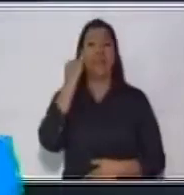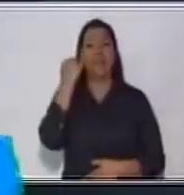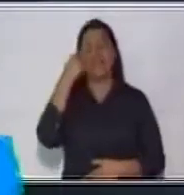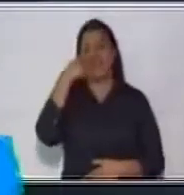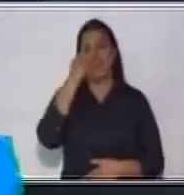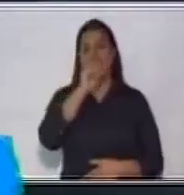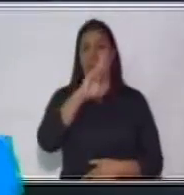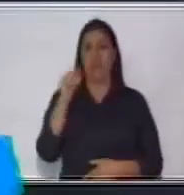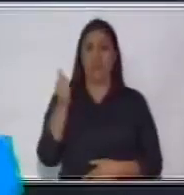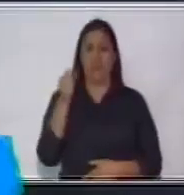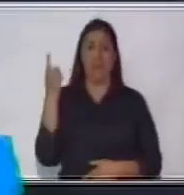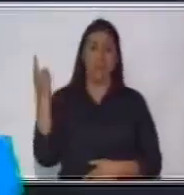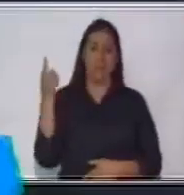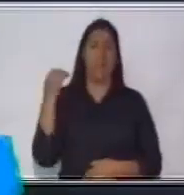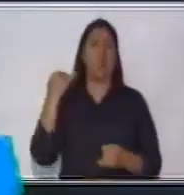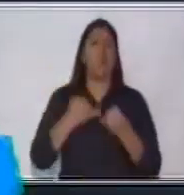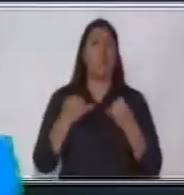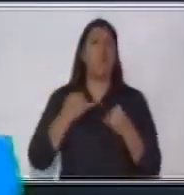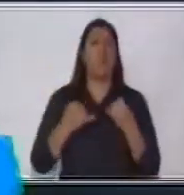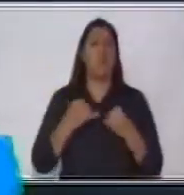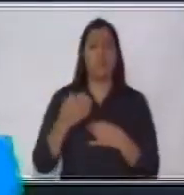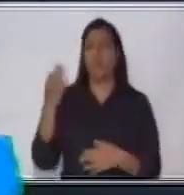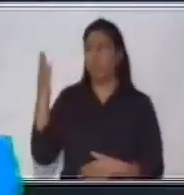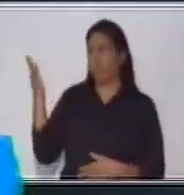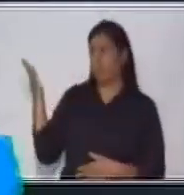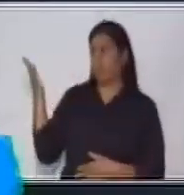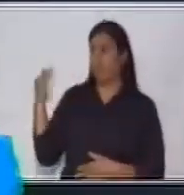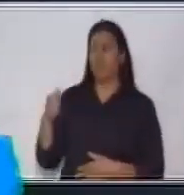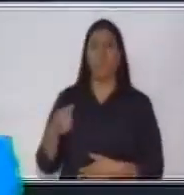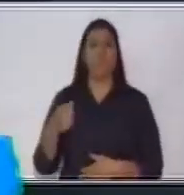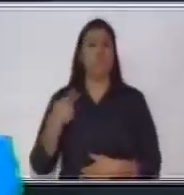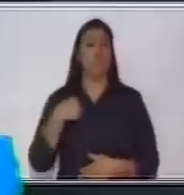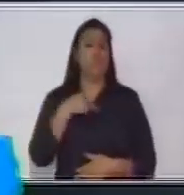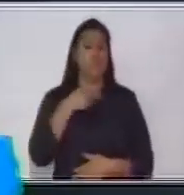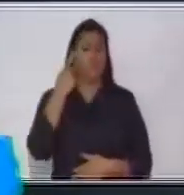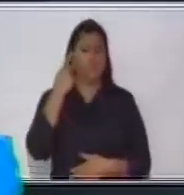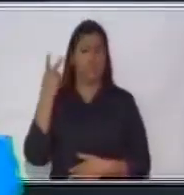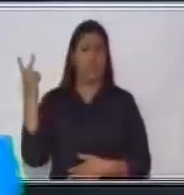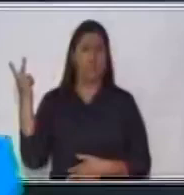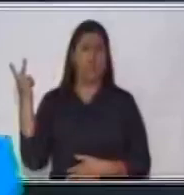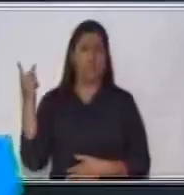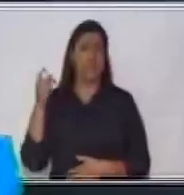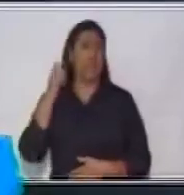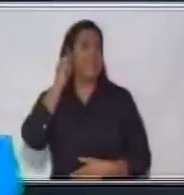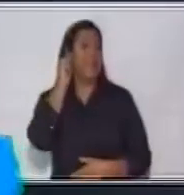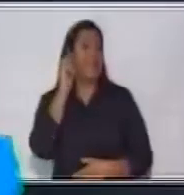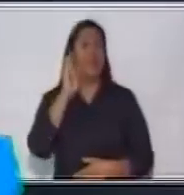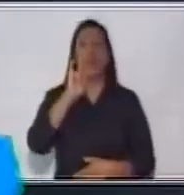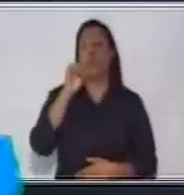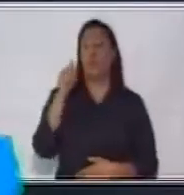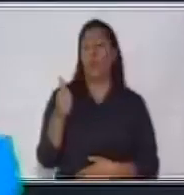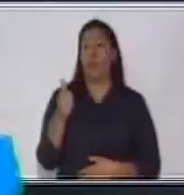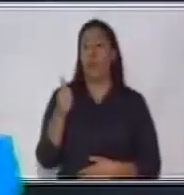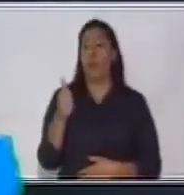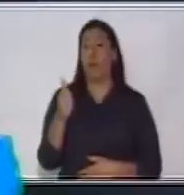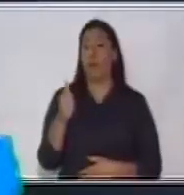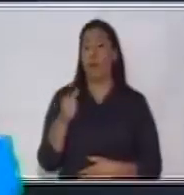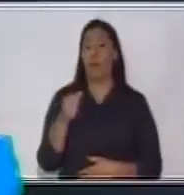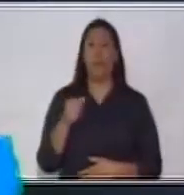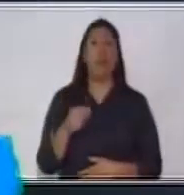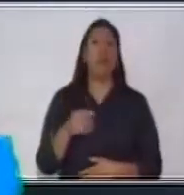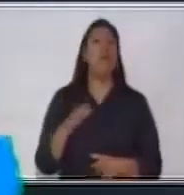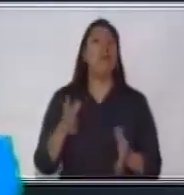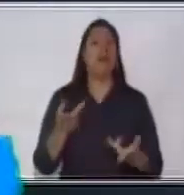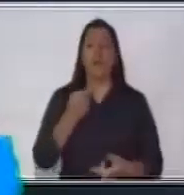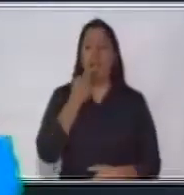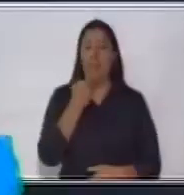último tenemos también, si te das cuenta, la combinación G-U-A suena gua